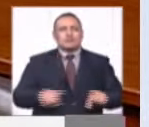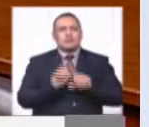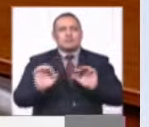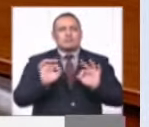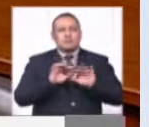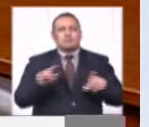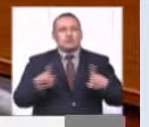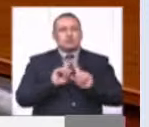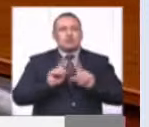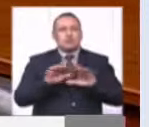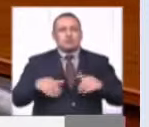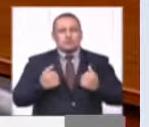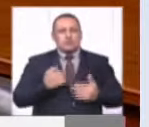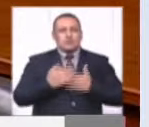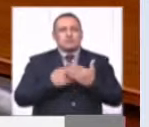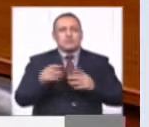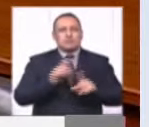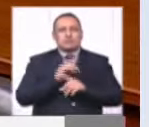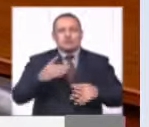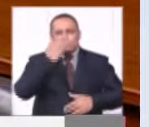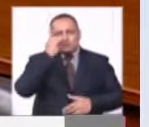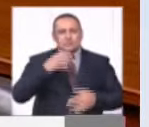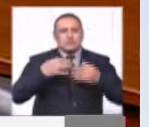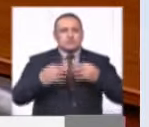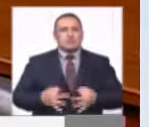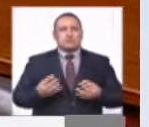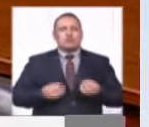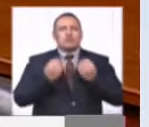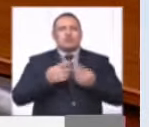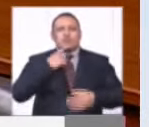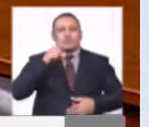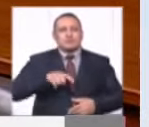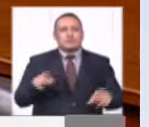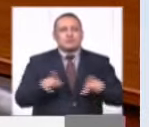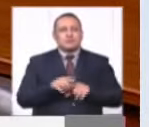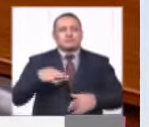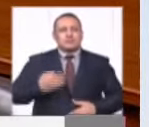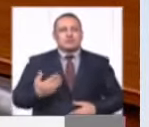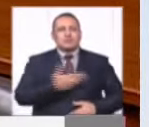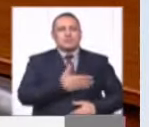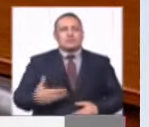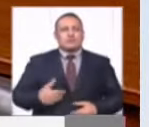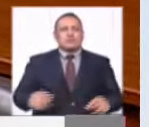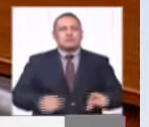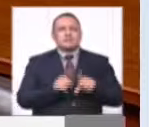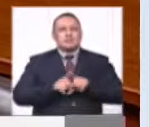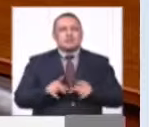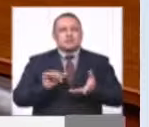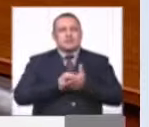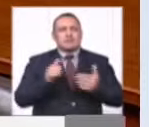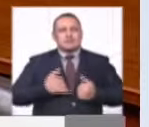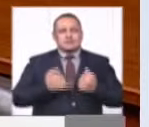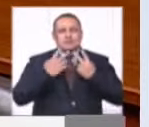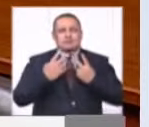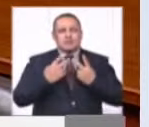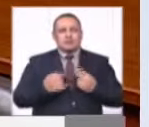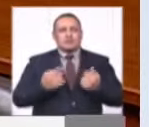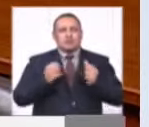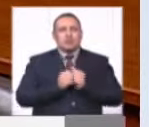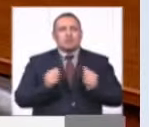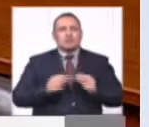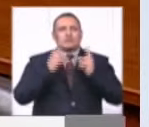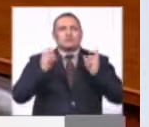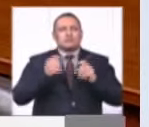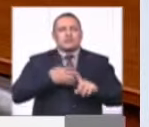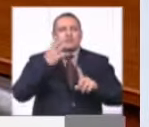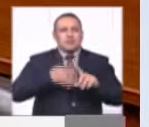misma manera, no podemos salir porque no se toman las decisiones concretas como deben de ser, señor Presidente. Es más, señor Presidente, tenemos también que ver el